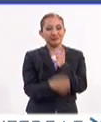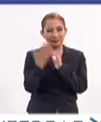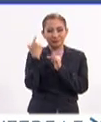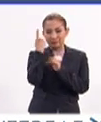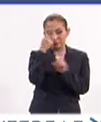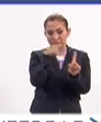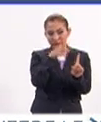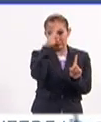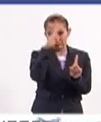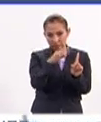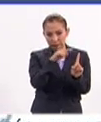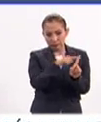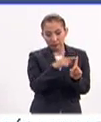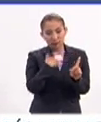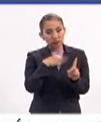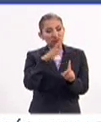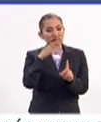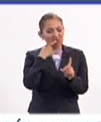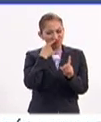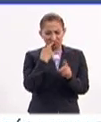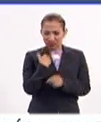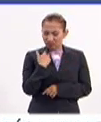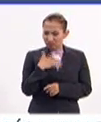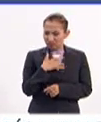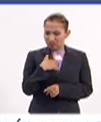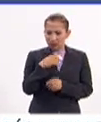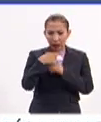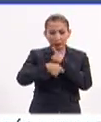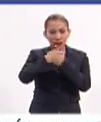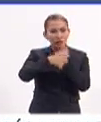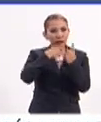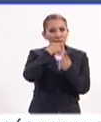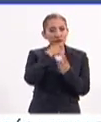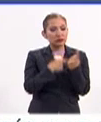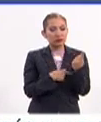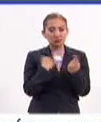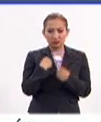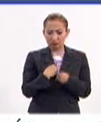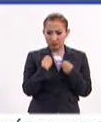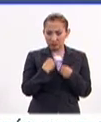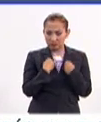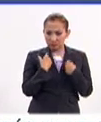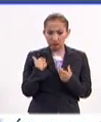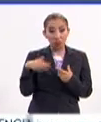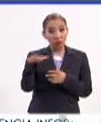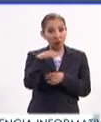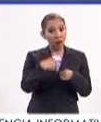platicaba uno de un señor que no reconocía el olor del plátano. Y toda su vida estuvo en